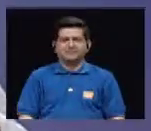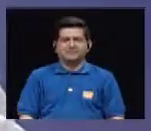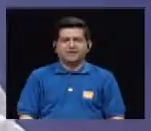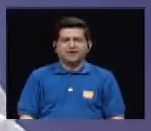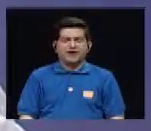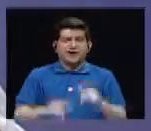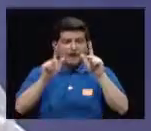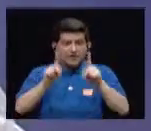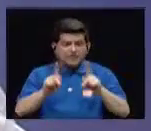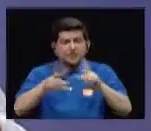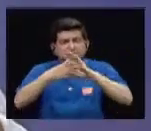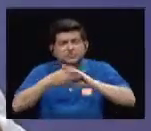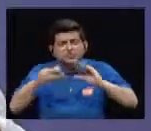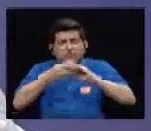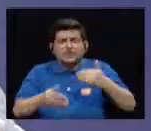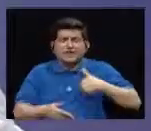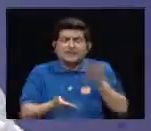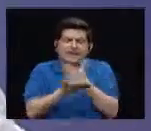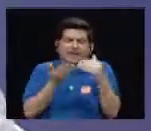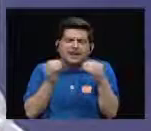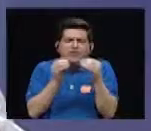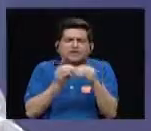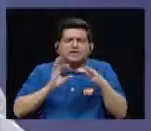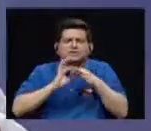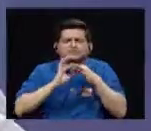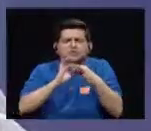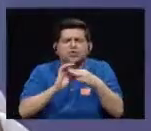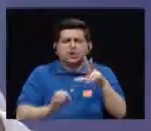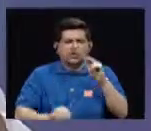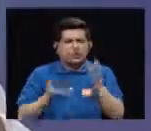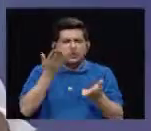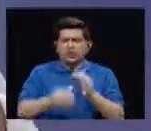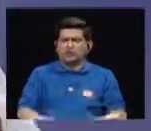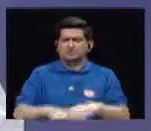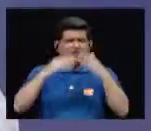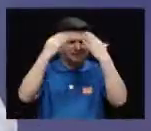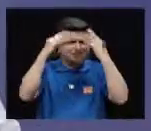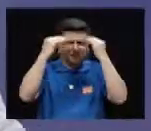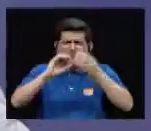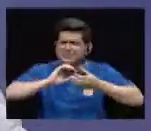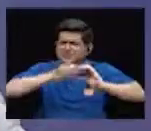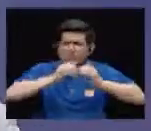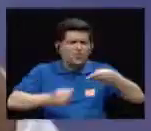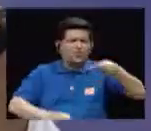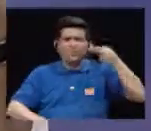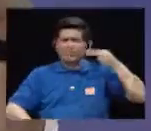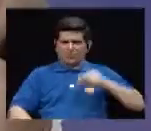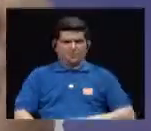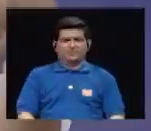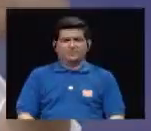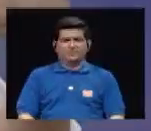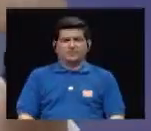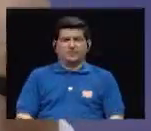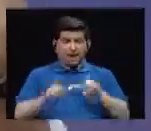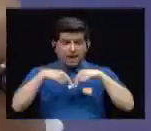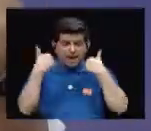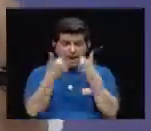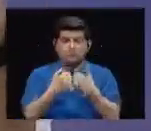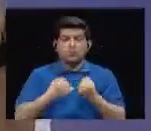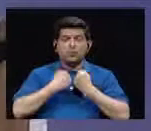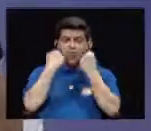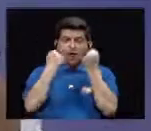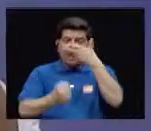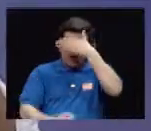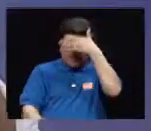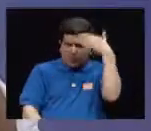que el que va haciendo la narración tenga algo más hilado y no tantos datos históricos, ¿verdad? En el grupo del